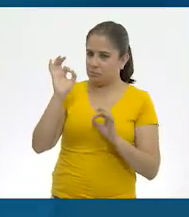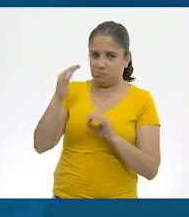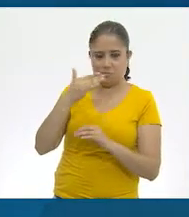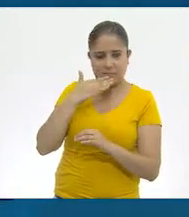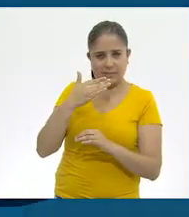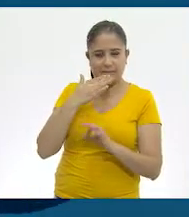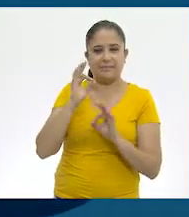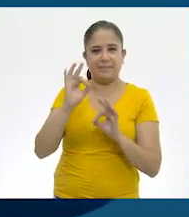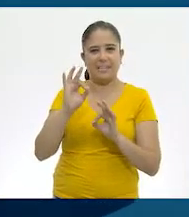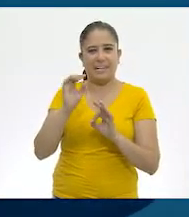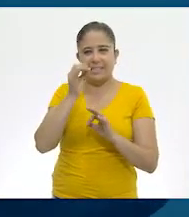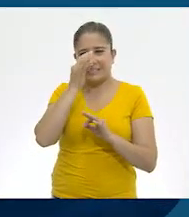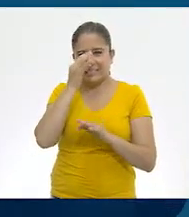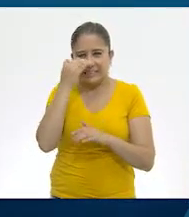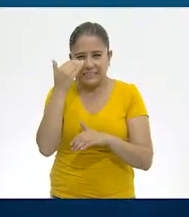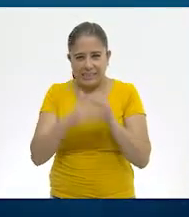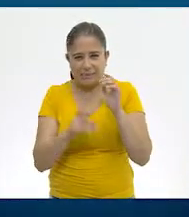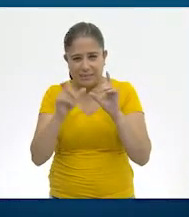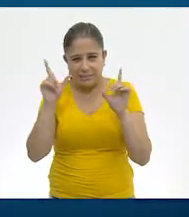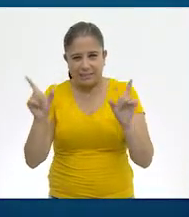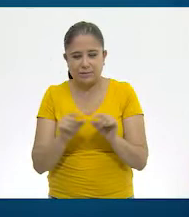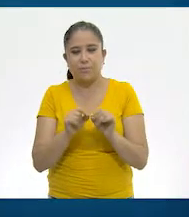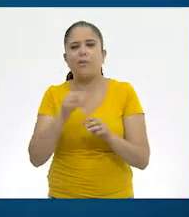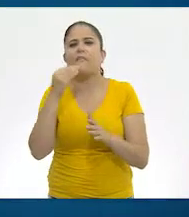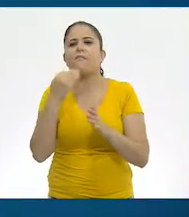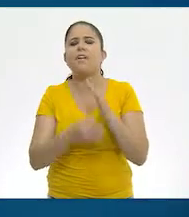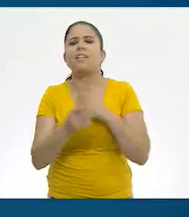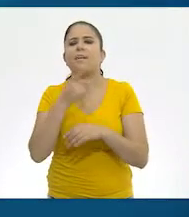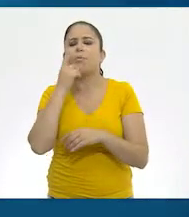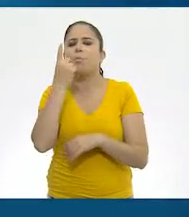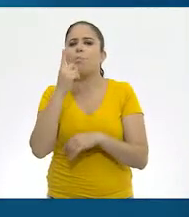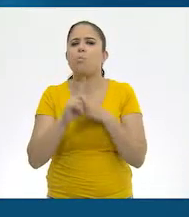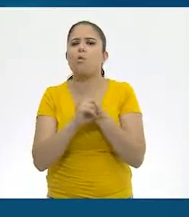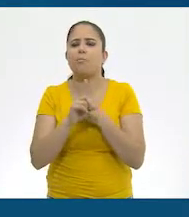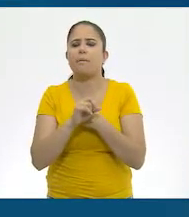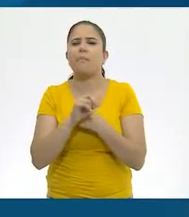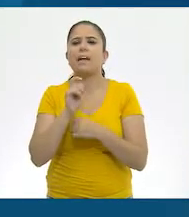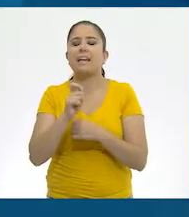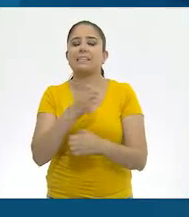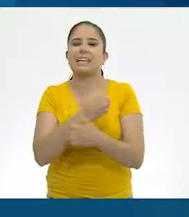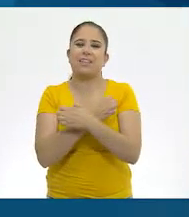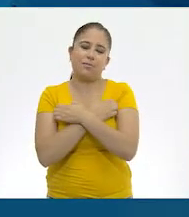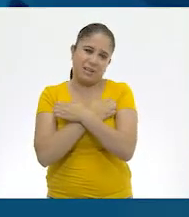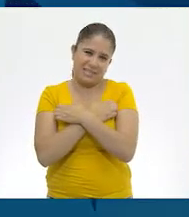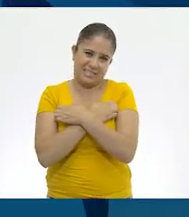esto. Ya casi acabamos con este resumen. Solo nos falta hablar de un problema, el rezago educativo.